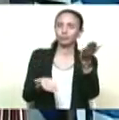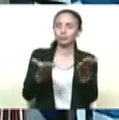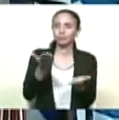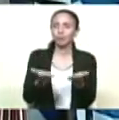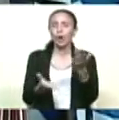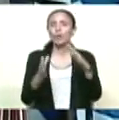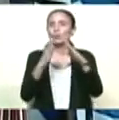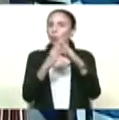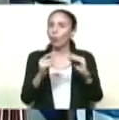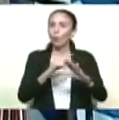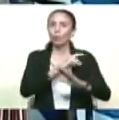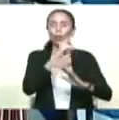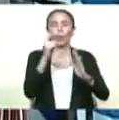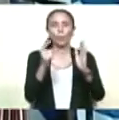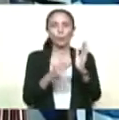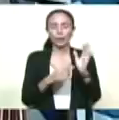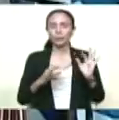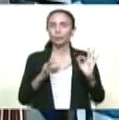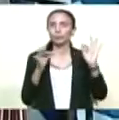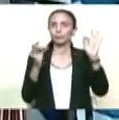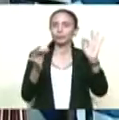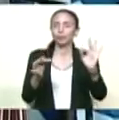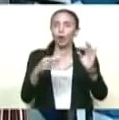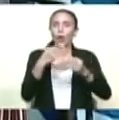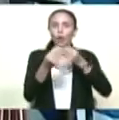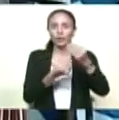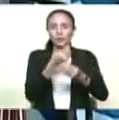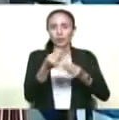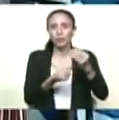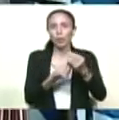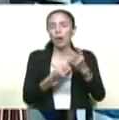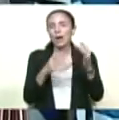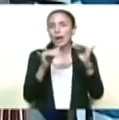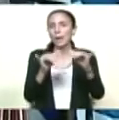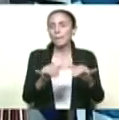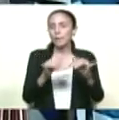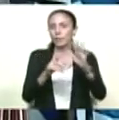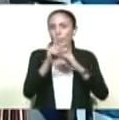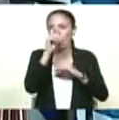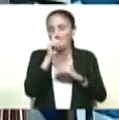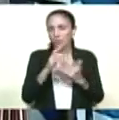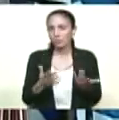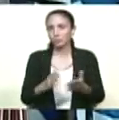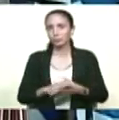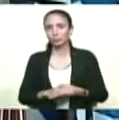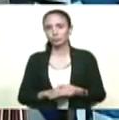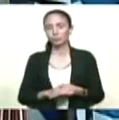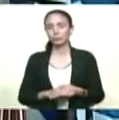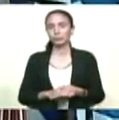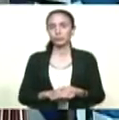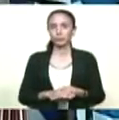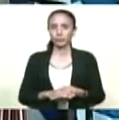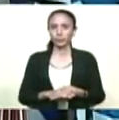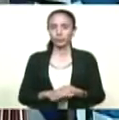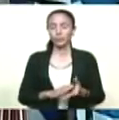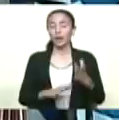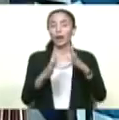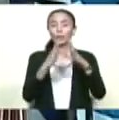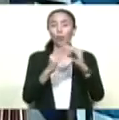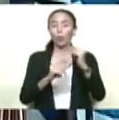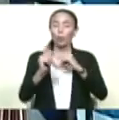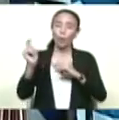de todo lo realizado durante estos bastante intensos meses